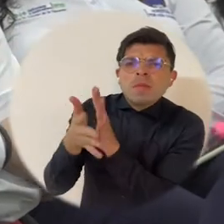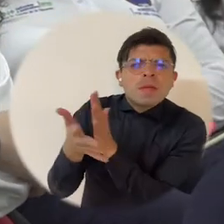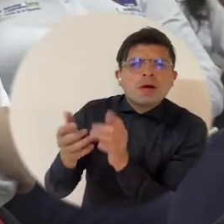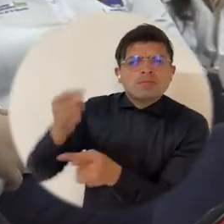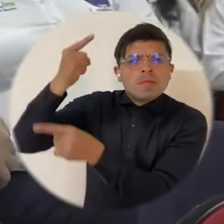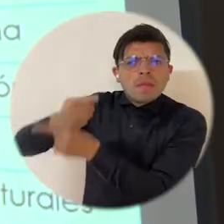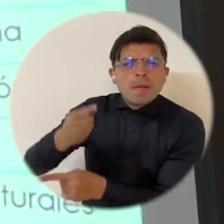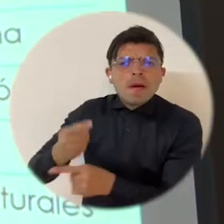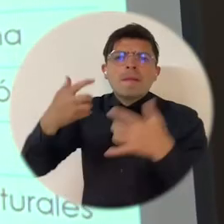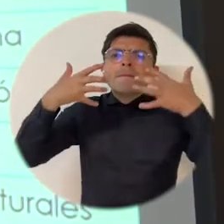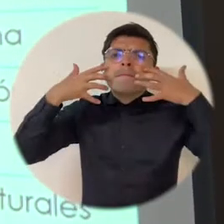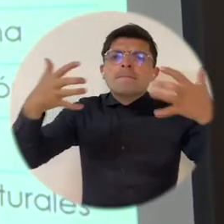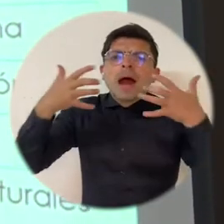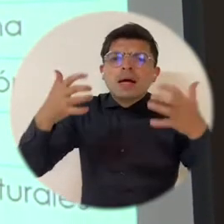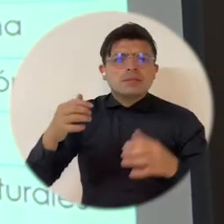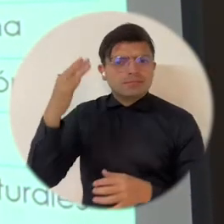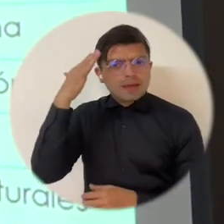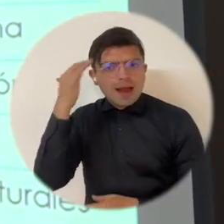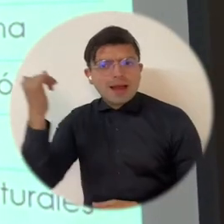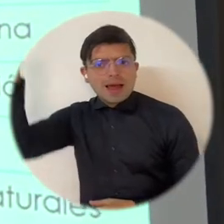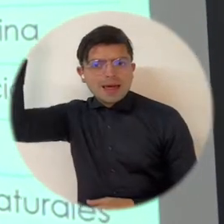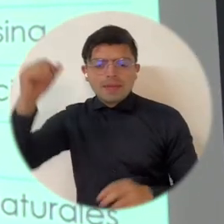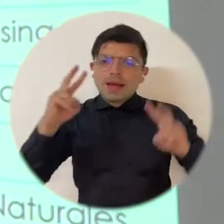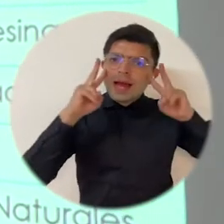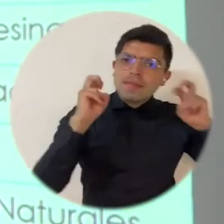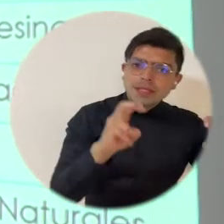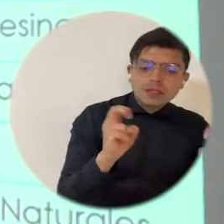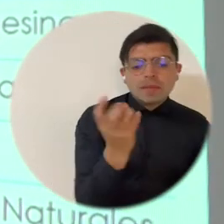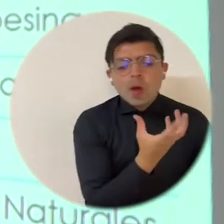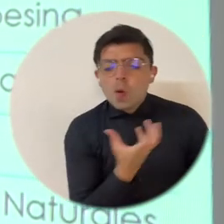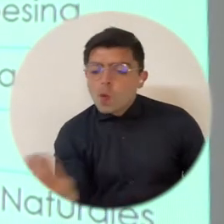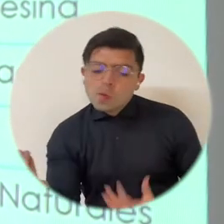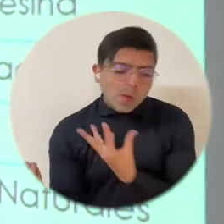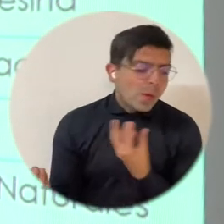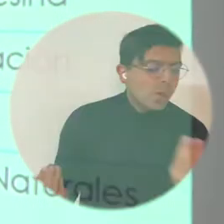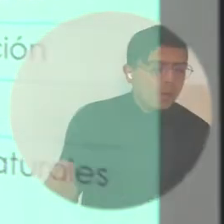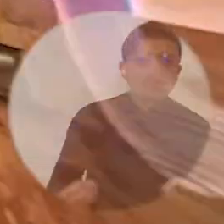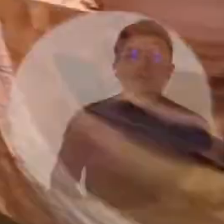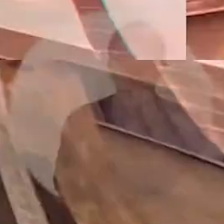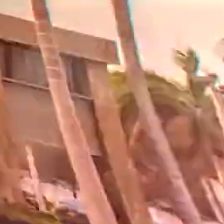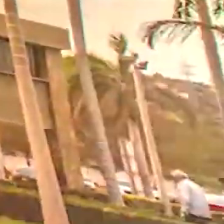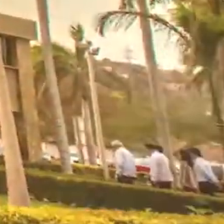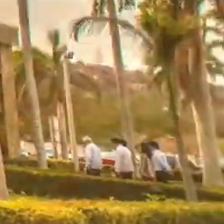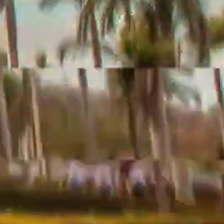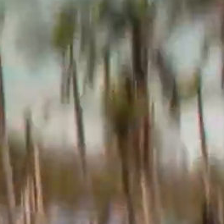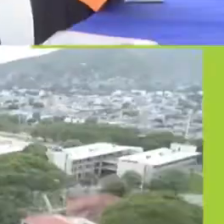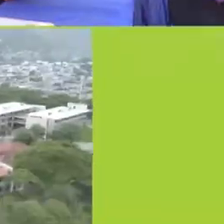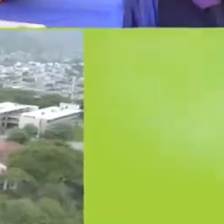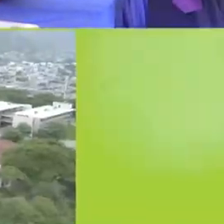los logros más relevantes en materia académica, investigativa y de extensión.